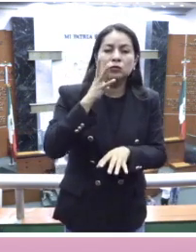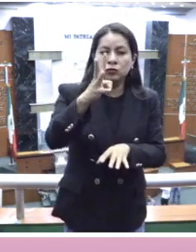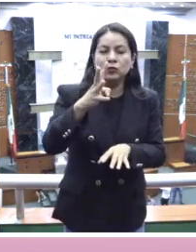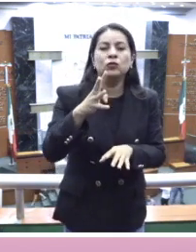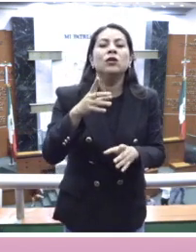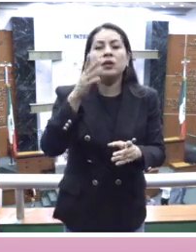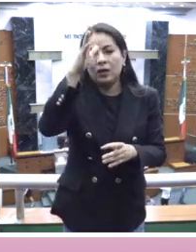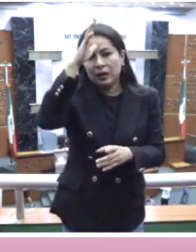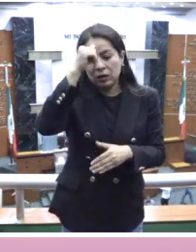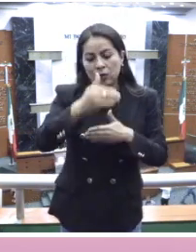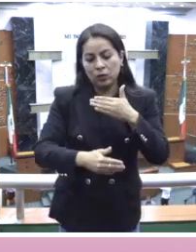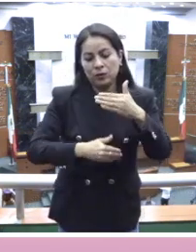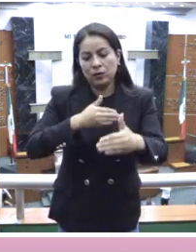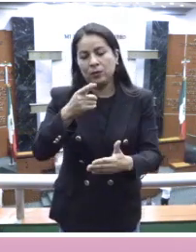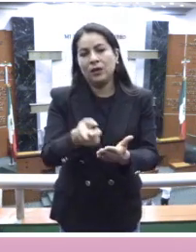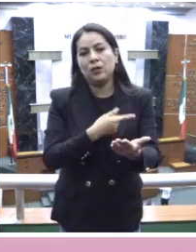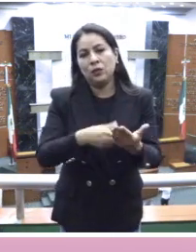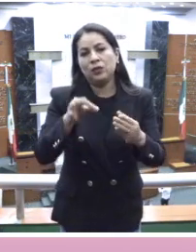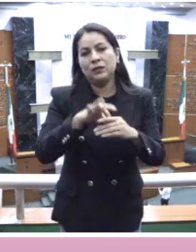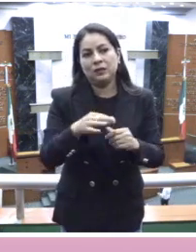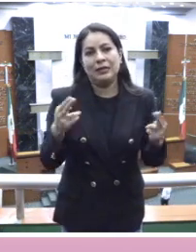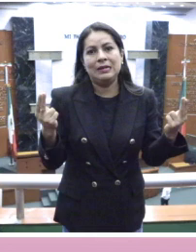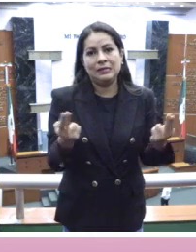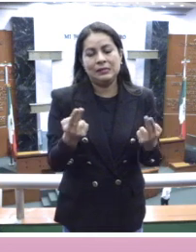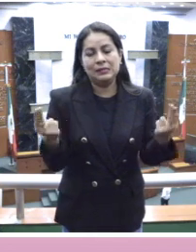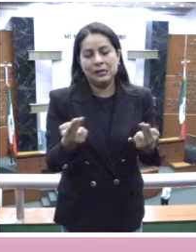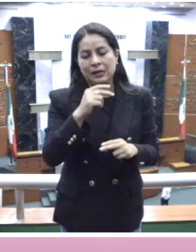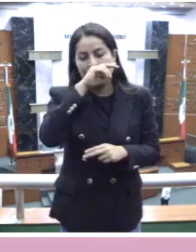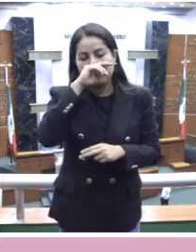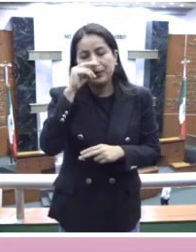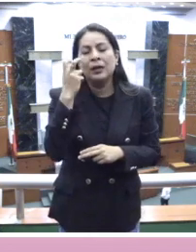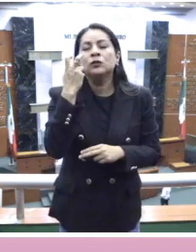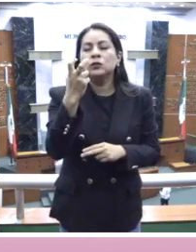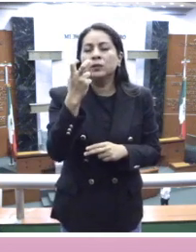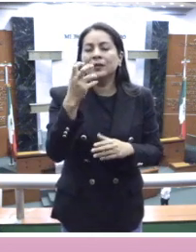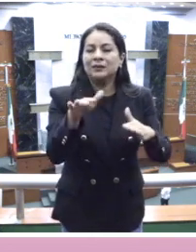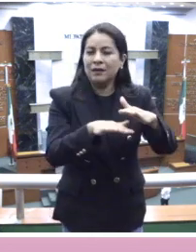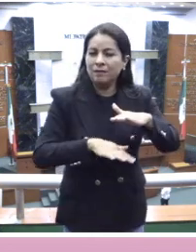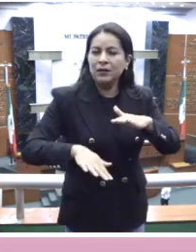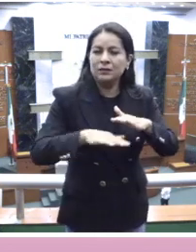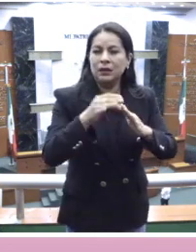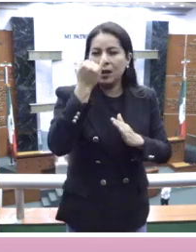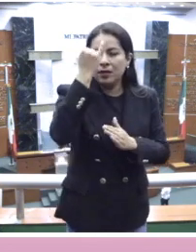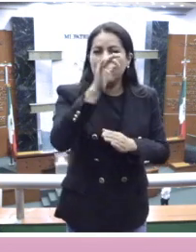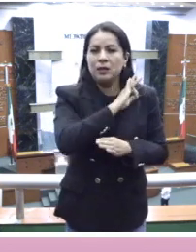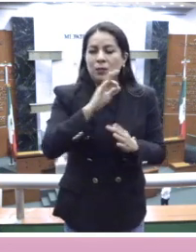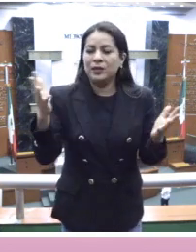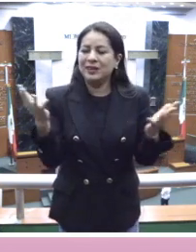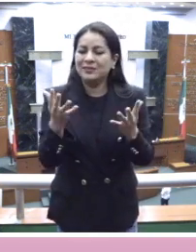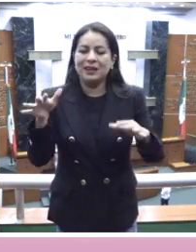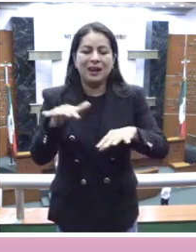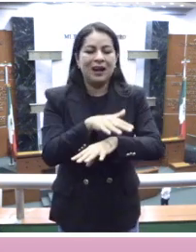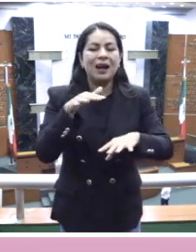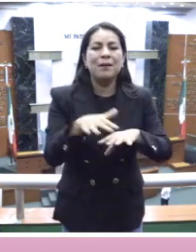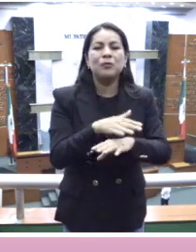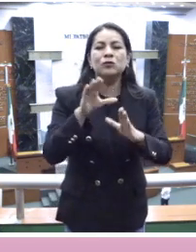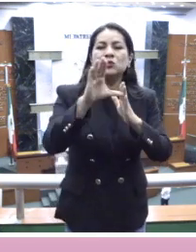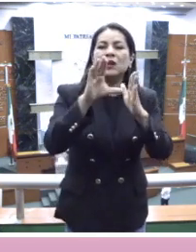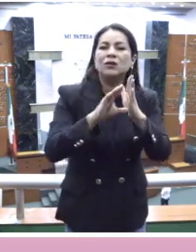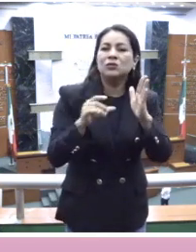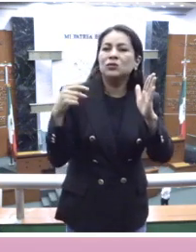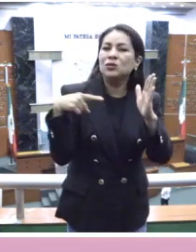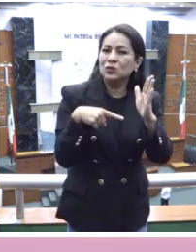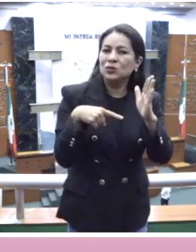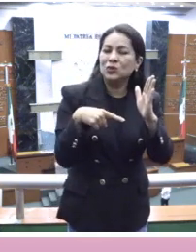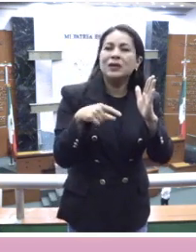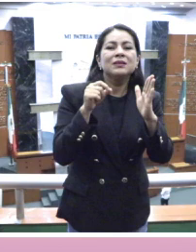al procedimiento y votación correspondiente. Sobre esta base, la idea de poder realizar reformas a la Constitución